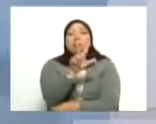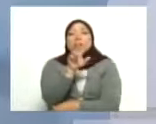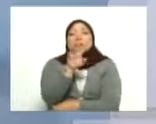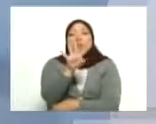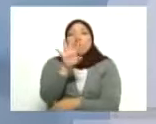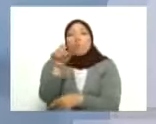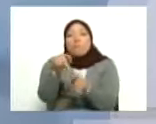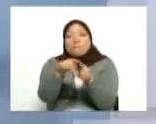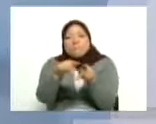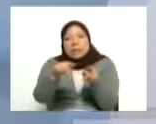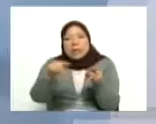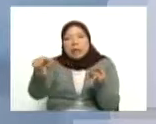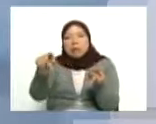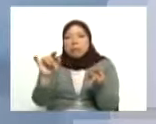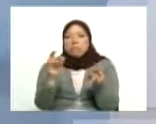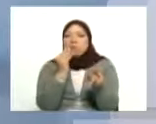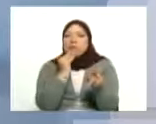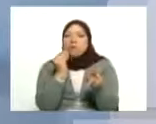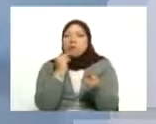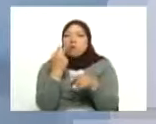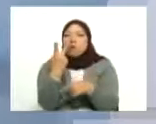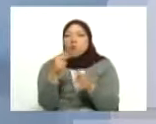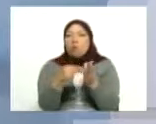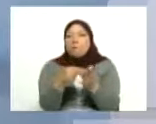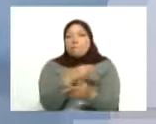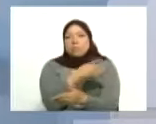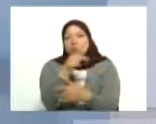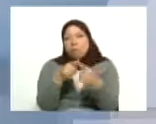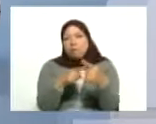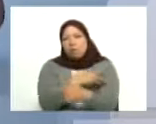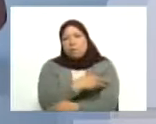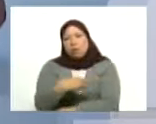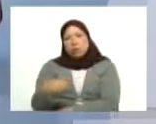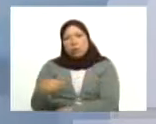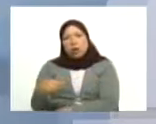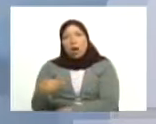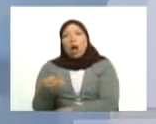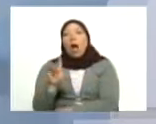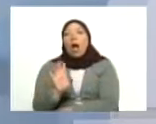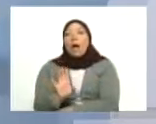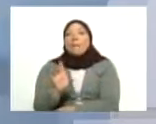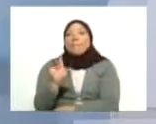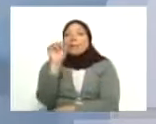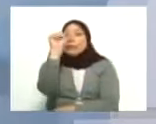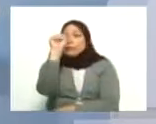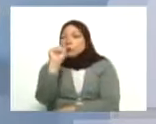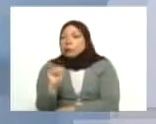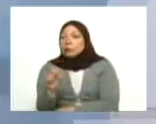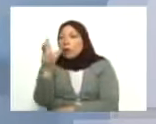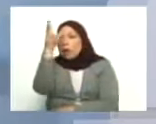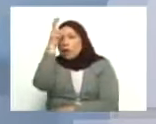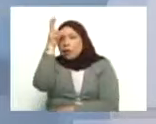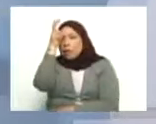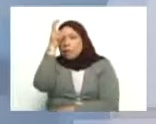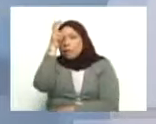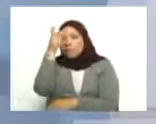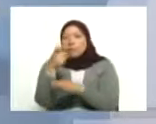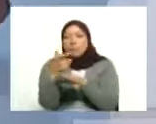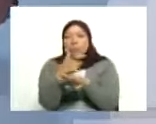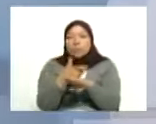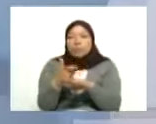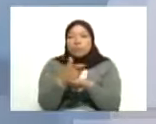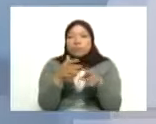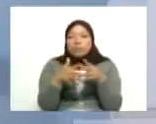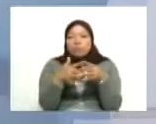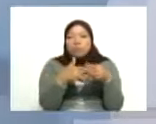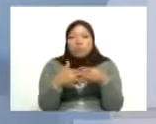354 kilómetros cuadrados y habitan 2,5 millones de personas. Pero al sur está Egipto, y la combinación de los gobiernos estadounidense, israelí